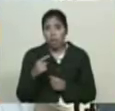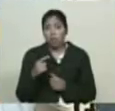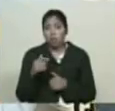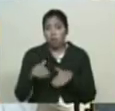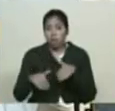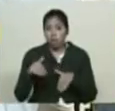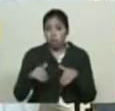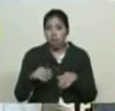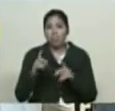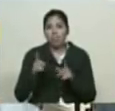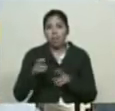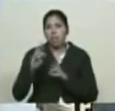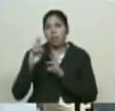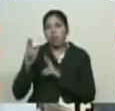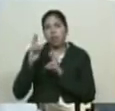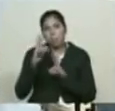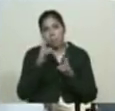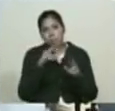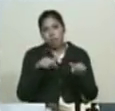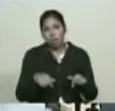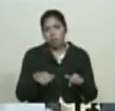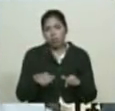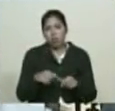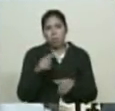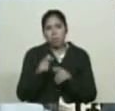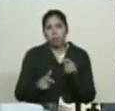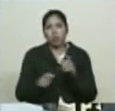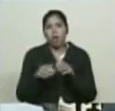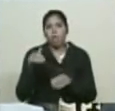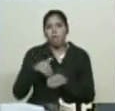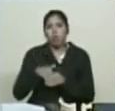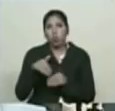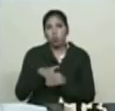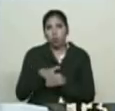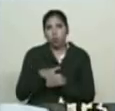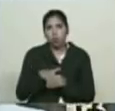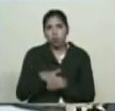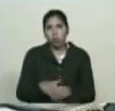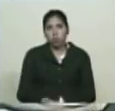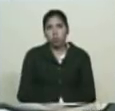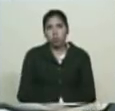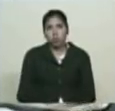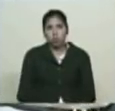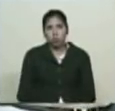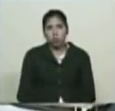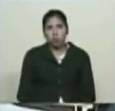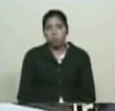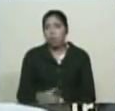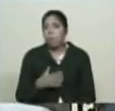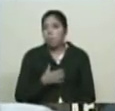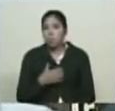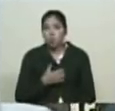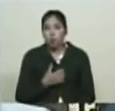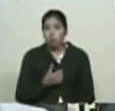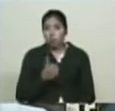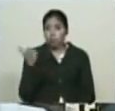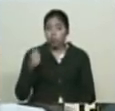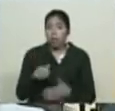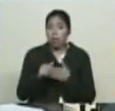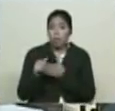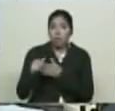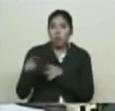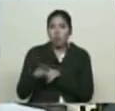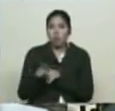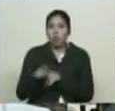hay que respetar a los electores en Venezuela. No puede ser que la cúpula de la MUC se crea dueño de la